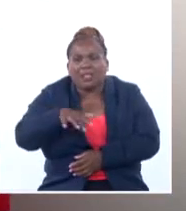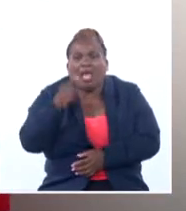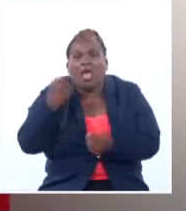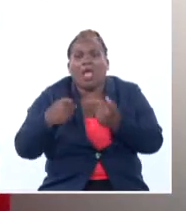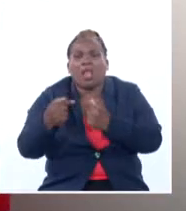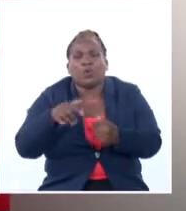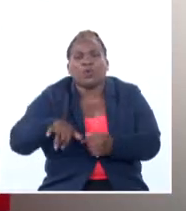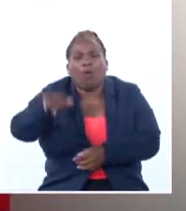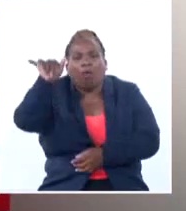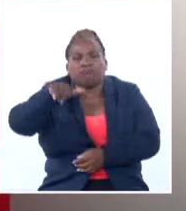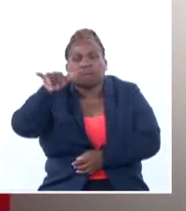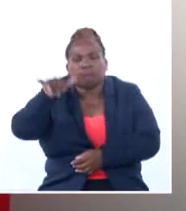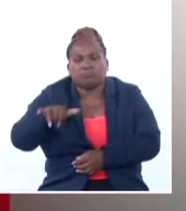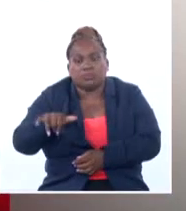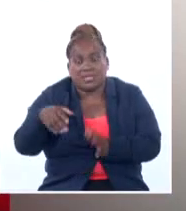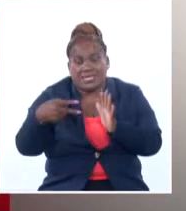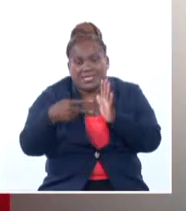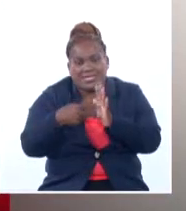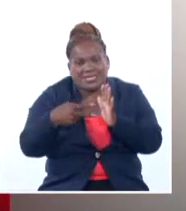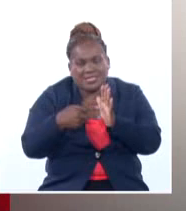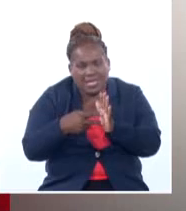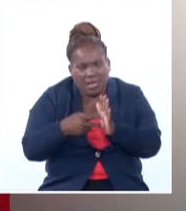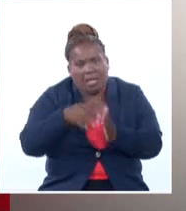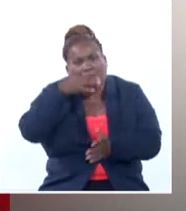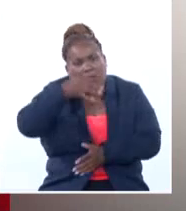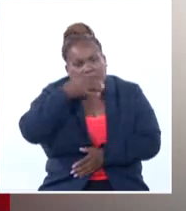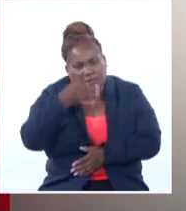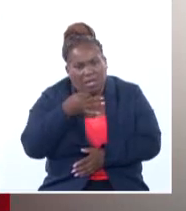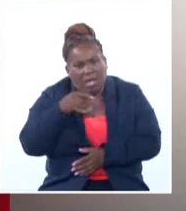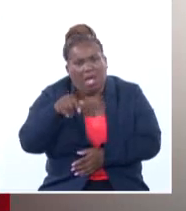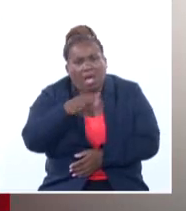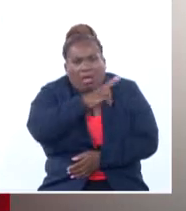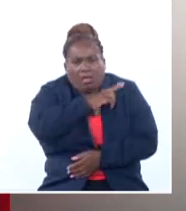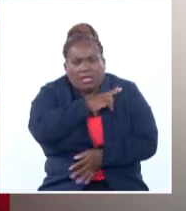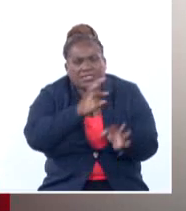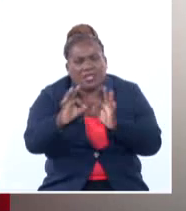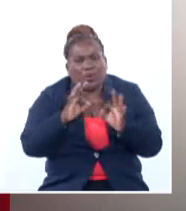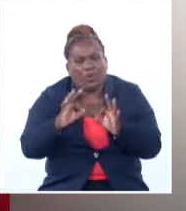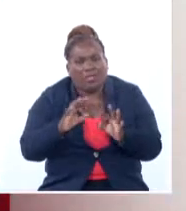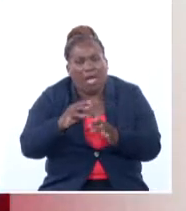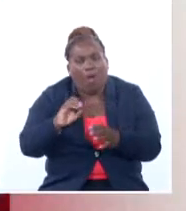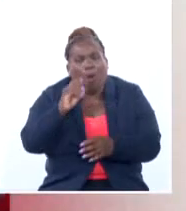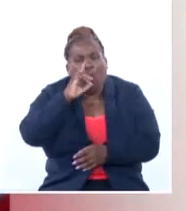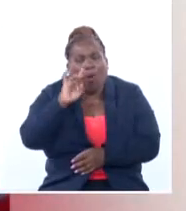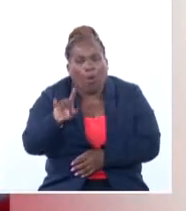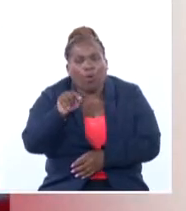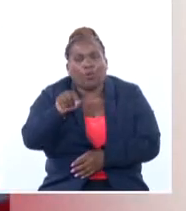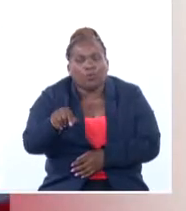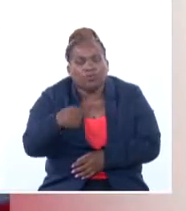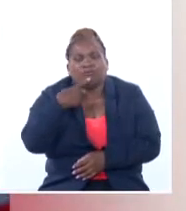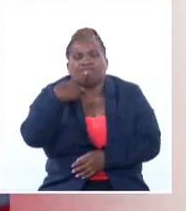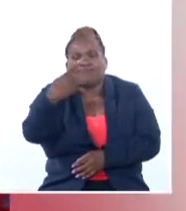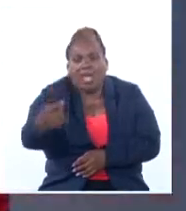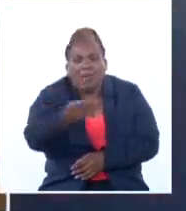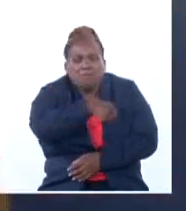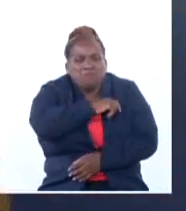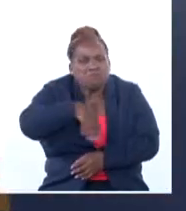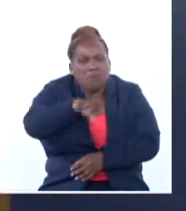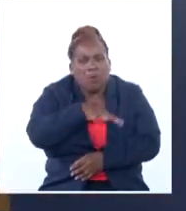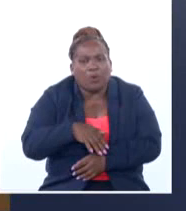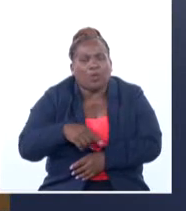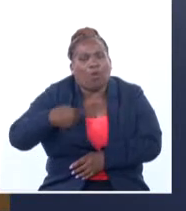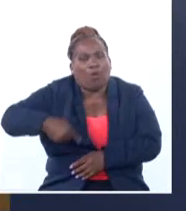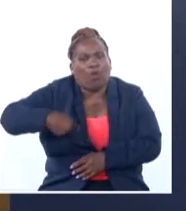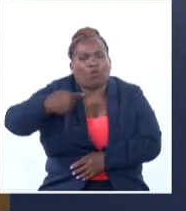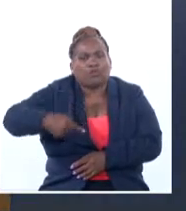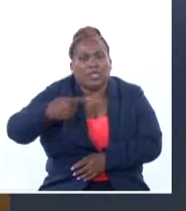aeronaves. Siria instó al Consejo de Seguridad de Naciones Unidas a emitir una condena pública a las constantes acciones agresivas de